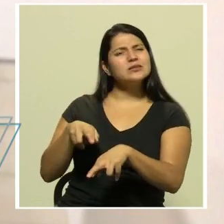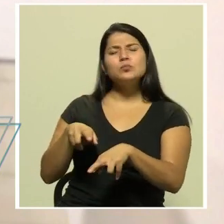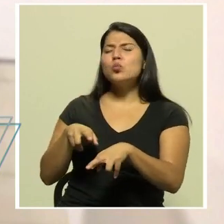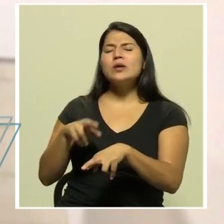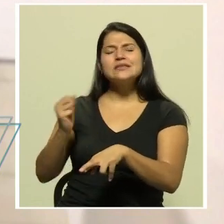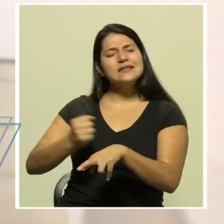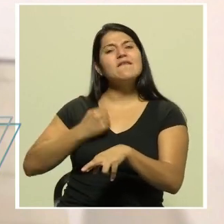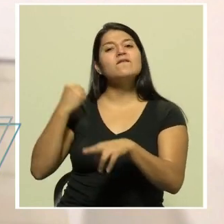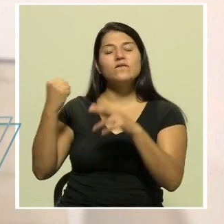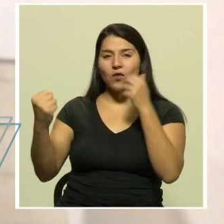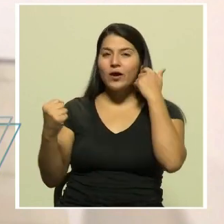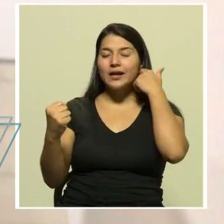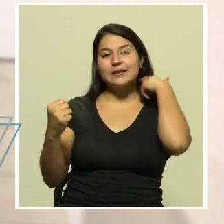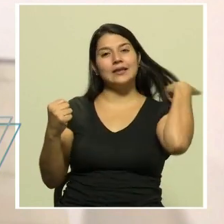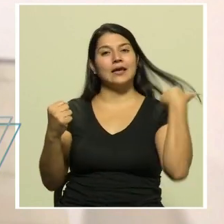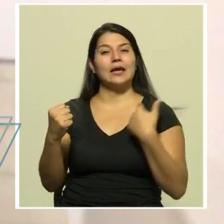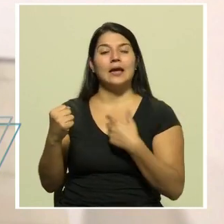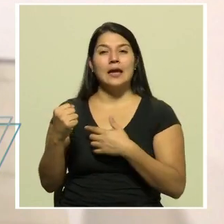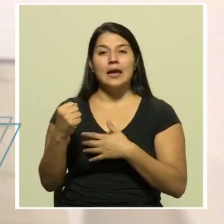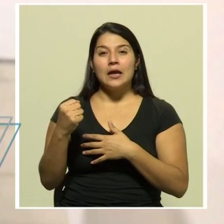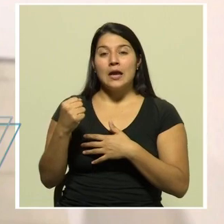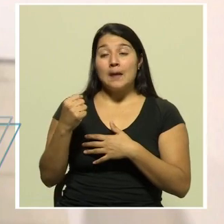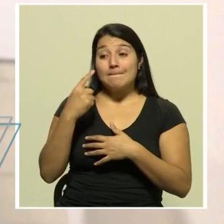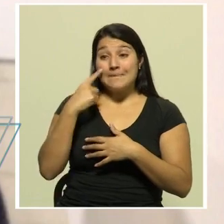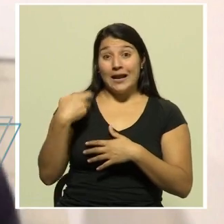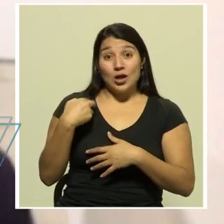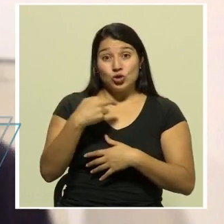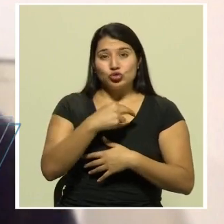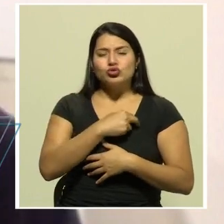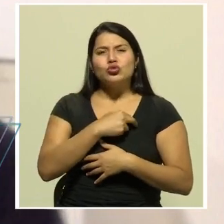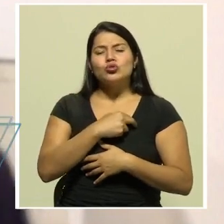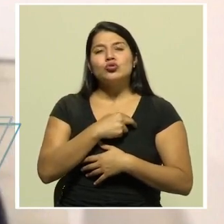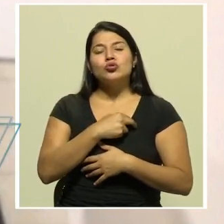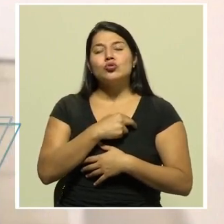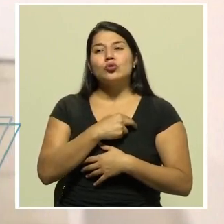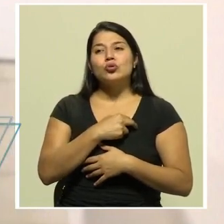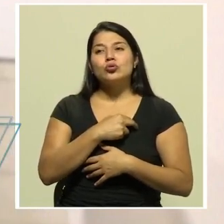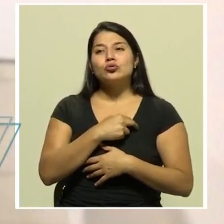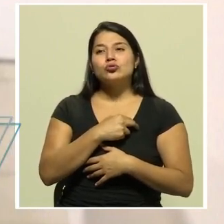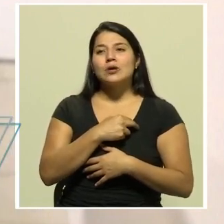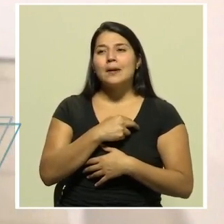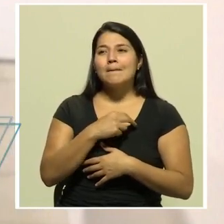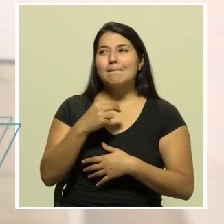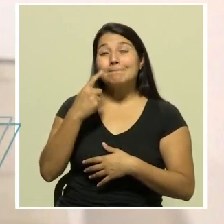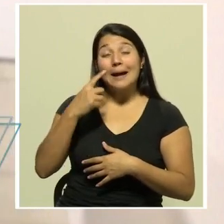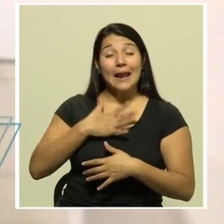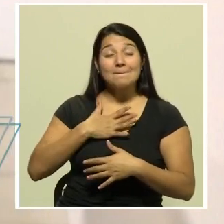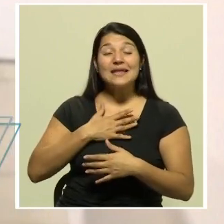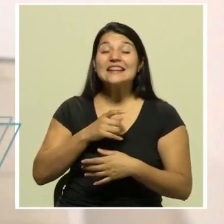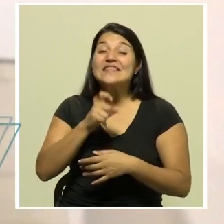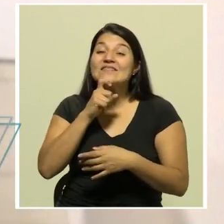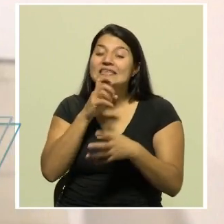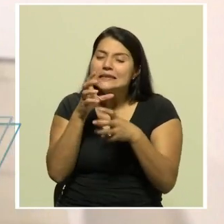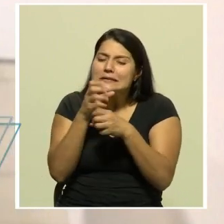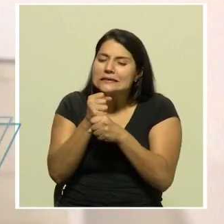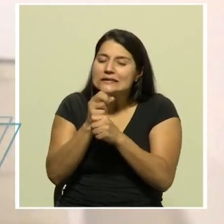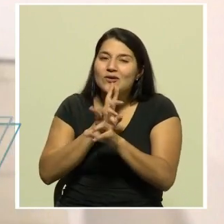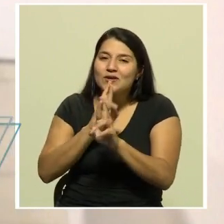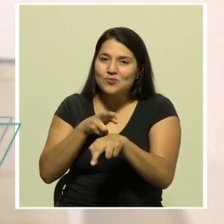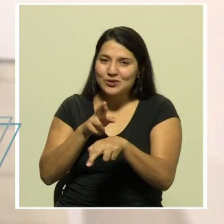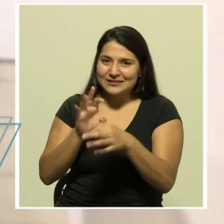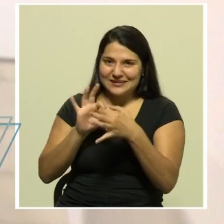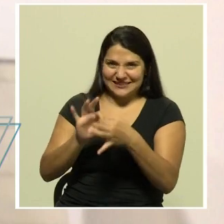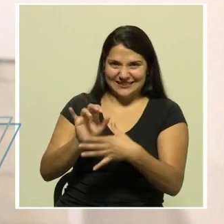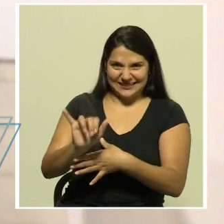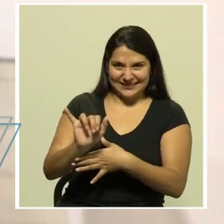intensa que se convierte en la mirada que tenemos sobre la sociedad. A veces me cuesta sintetizar y sistematizar. Pero